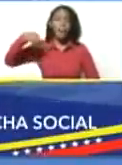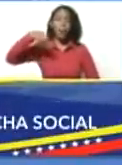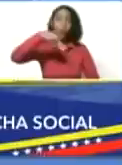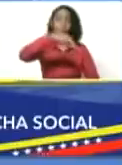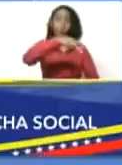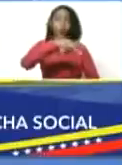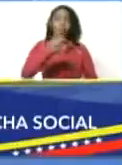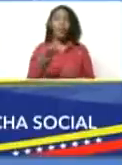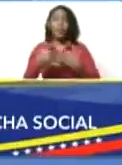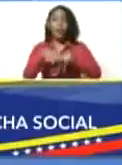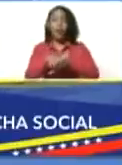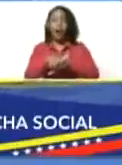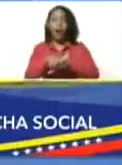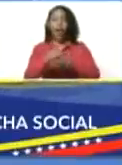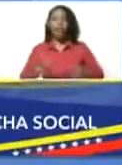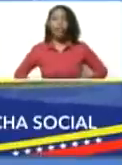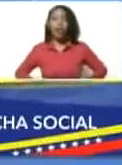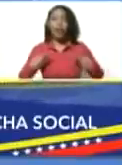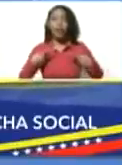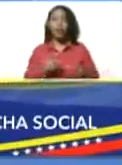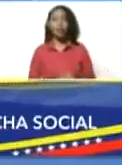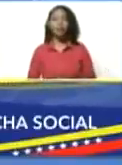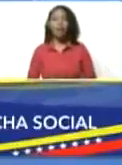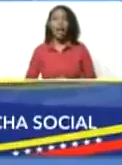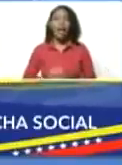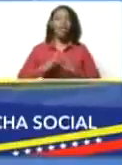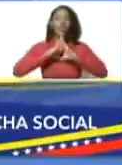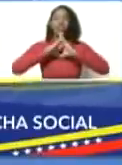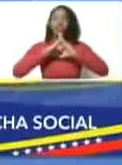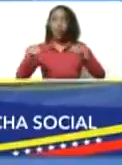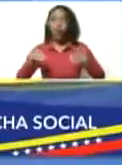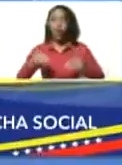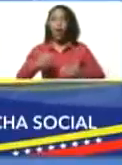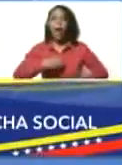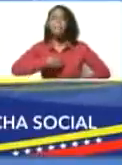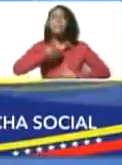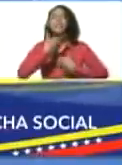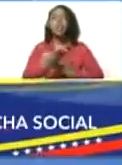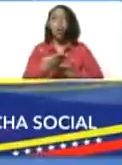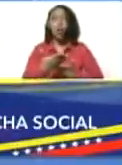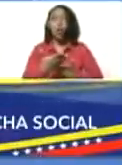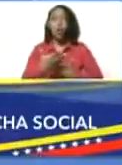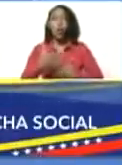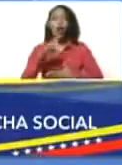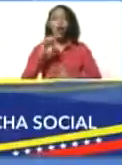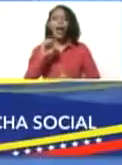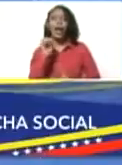integral de la vida en toda su expresión. Nearle vivió